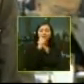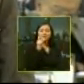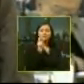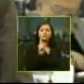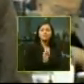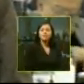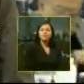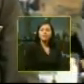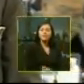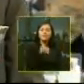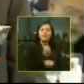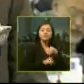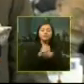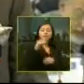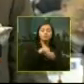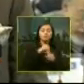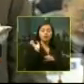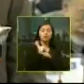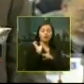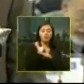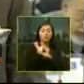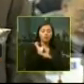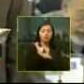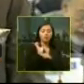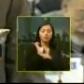los nacidos en el Ecuador, es decir,